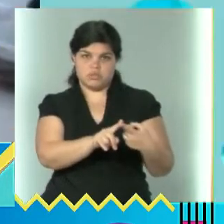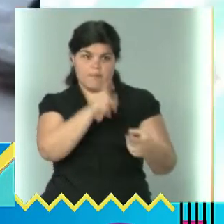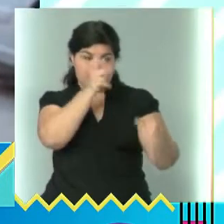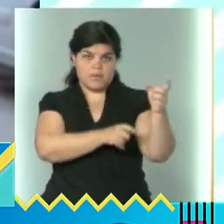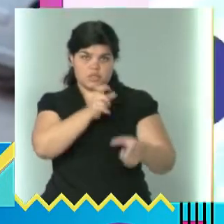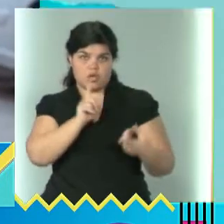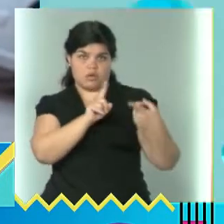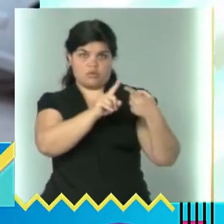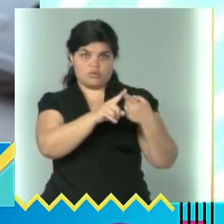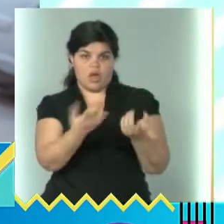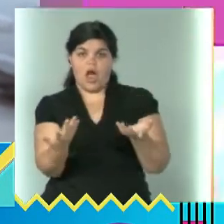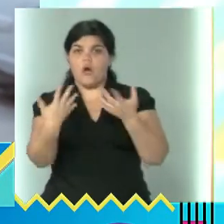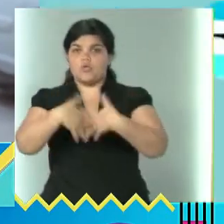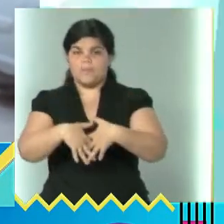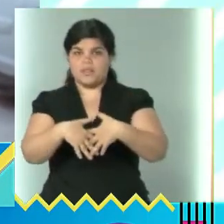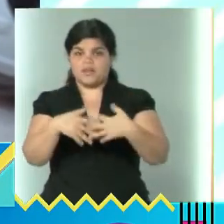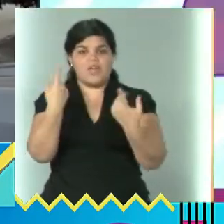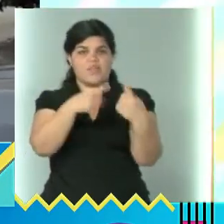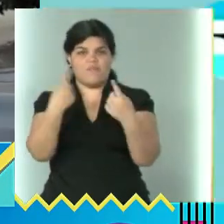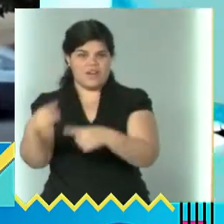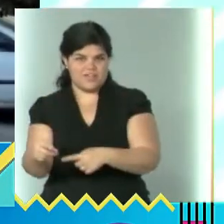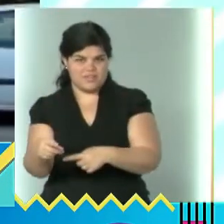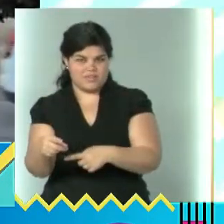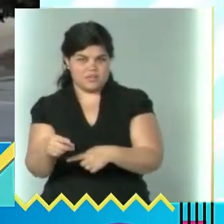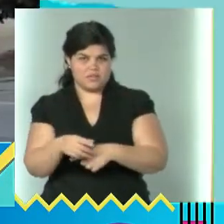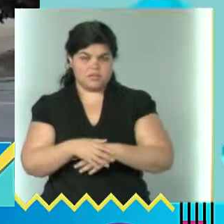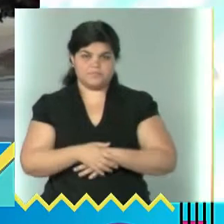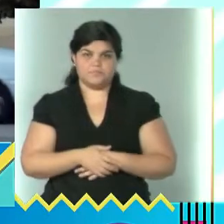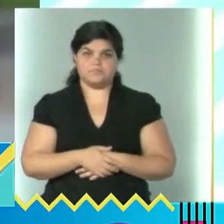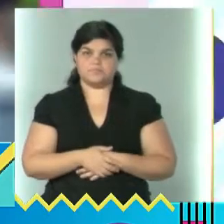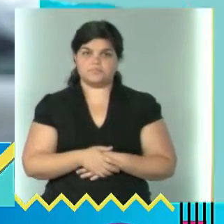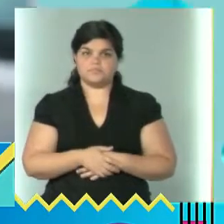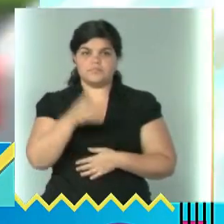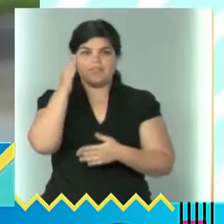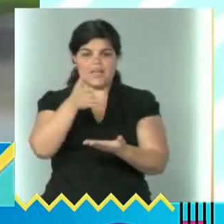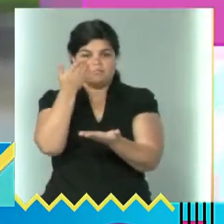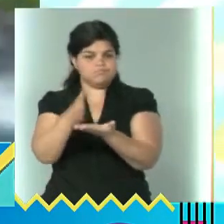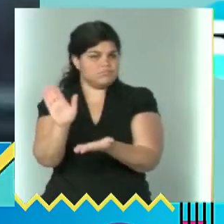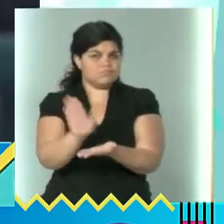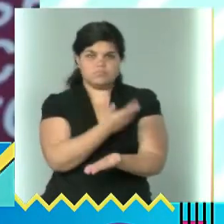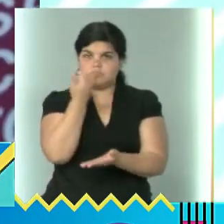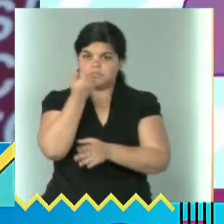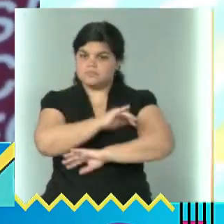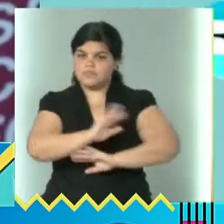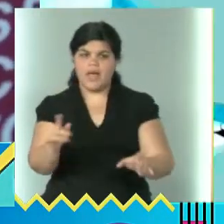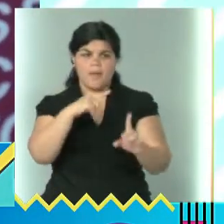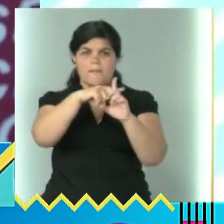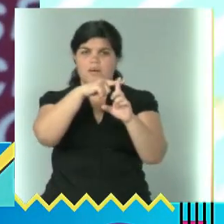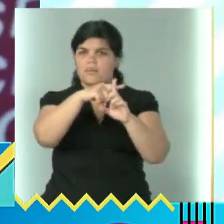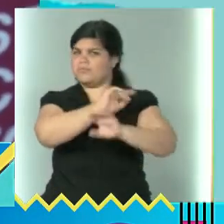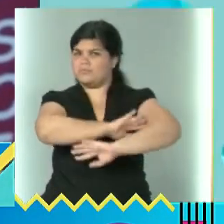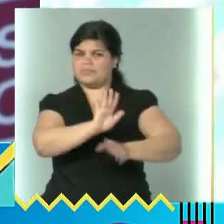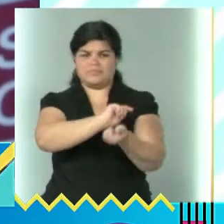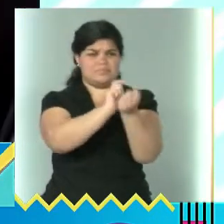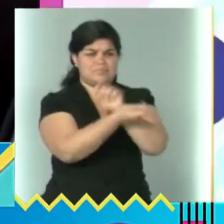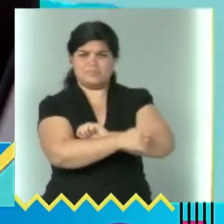de la conexión automática mediada por redes, sí, ¿no? Es un corte que termina con aquel optimismo, o por lo menos con ese